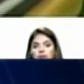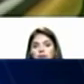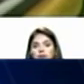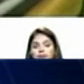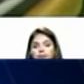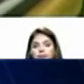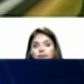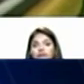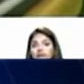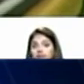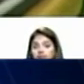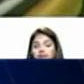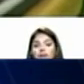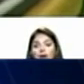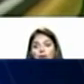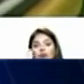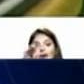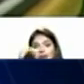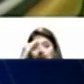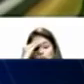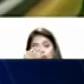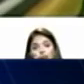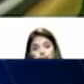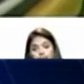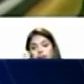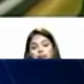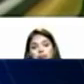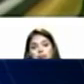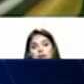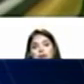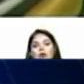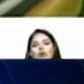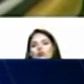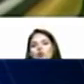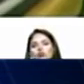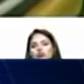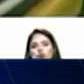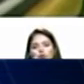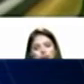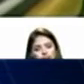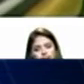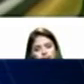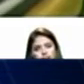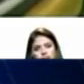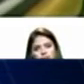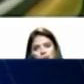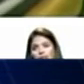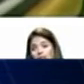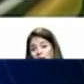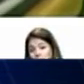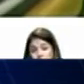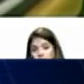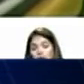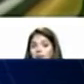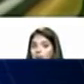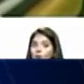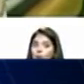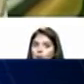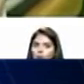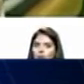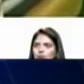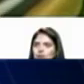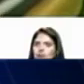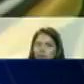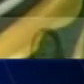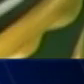se haga una atención, un restablecimiento, no solamente una reparación material, sino también moral. Y por eso